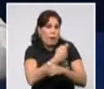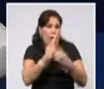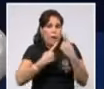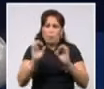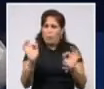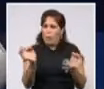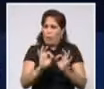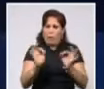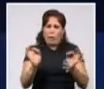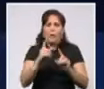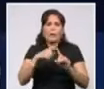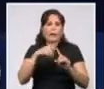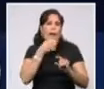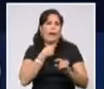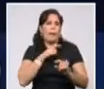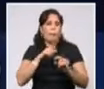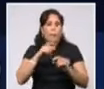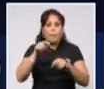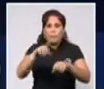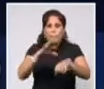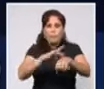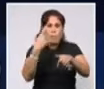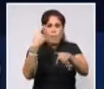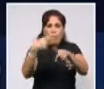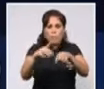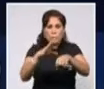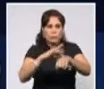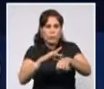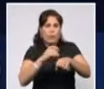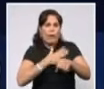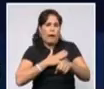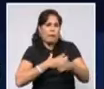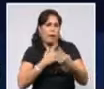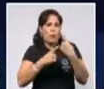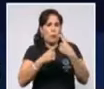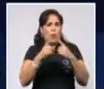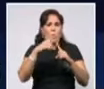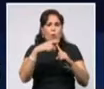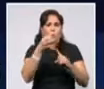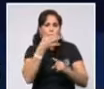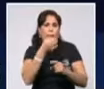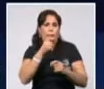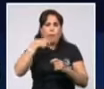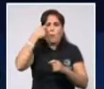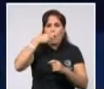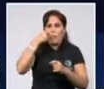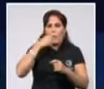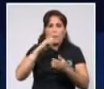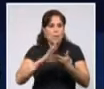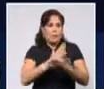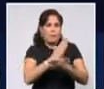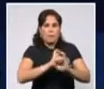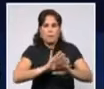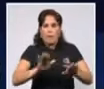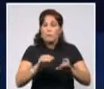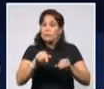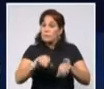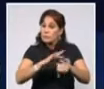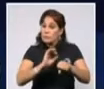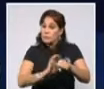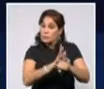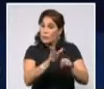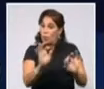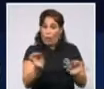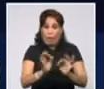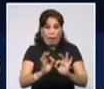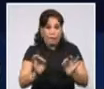que tiene un tratamiento específico que lleva a la cura. En este caso, lamentablemente, no la hay.